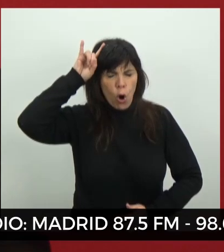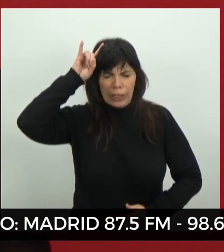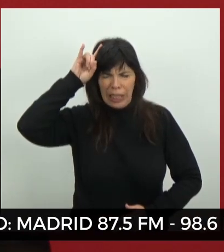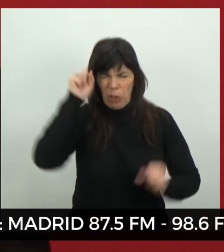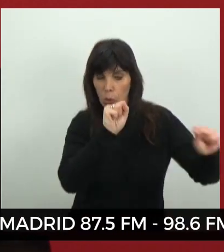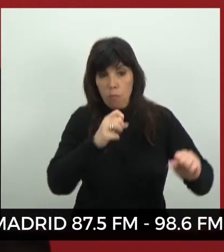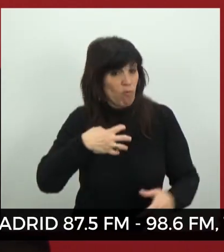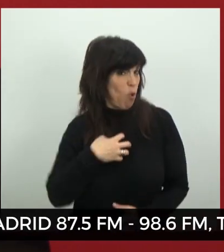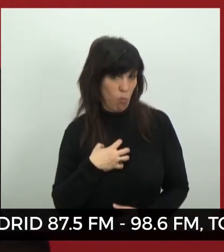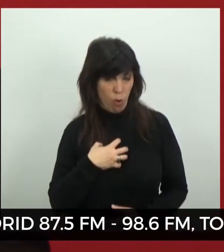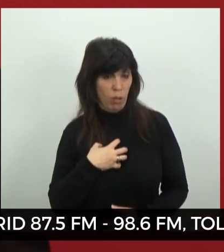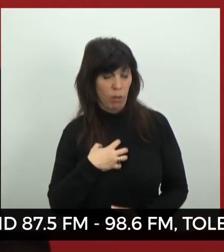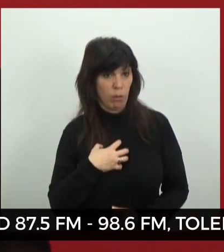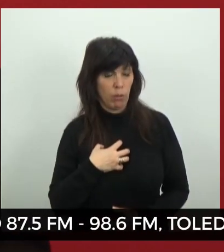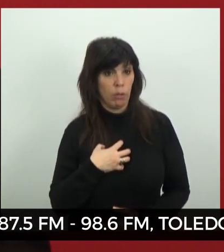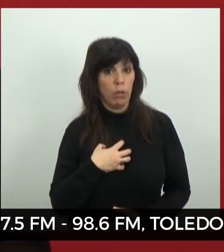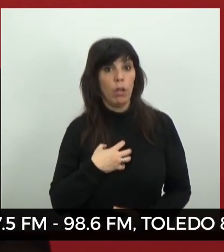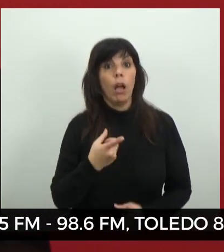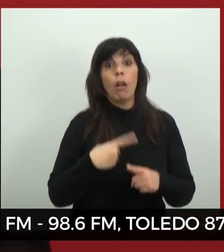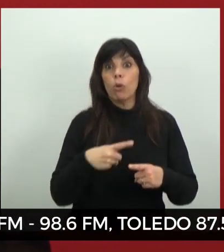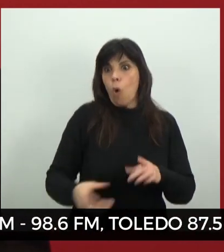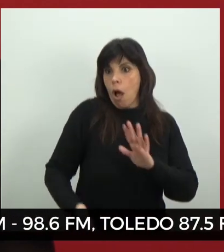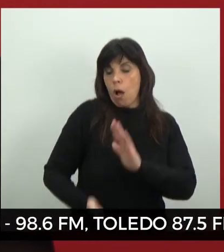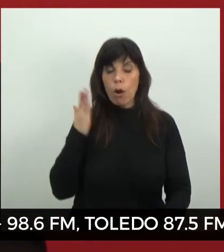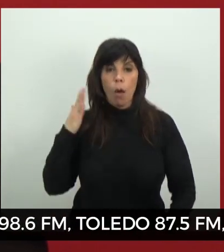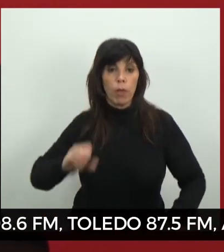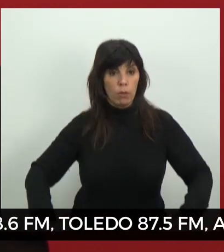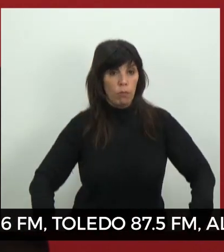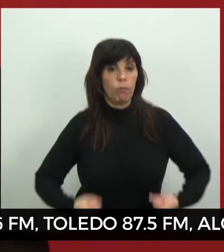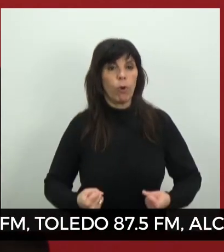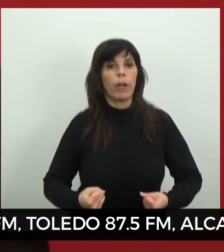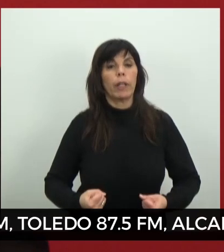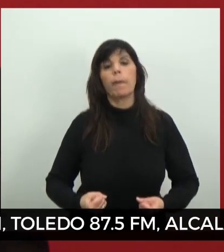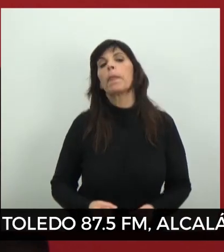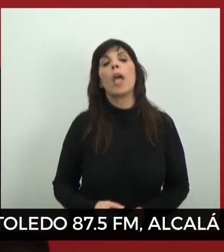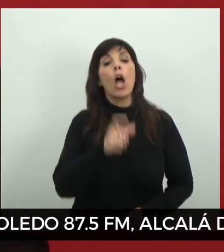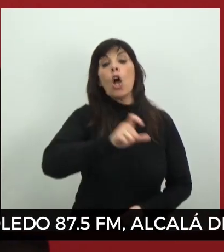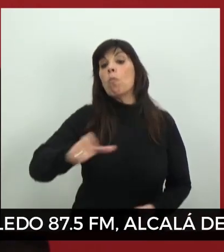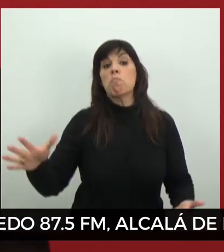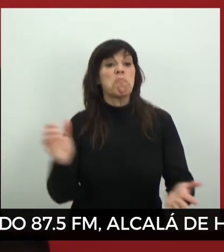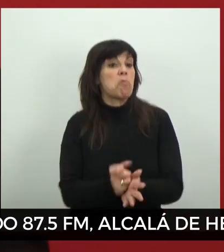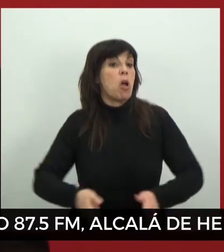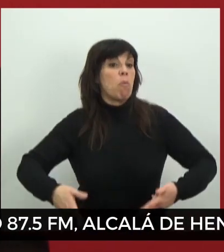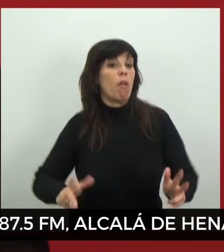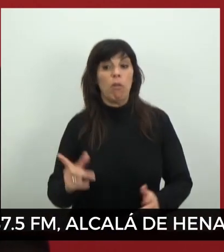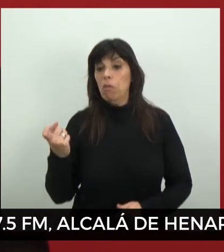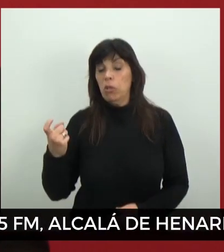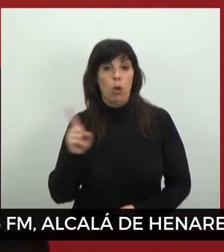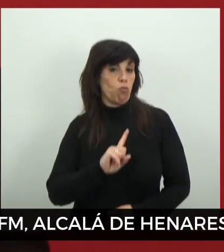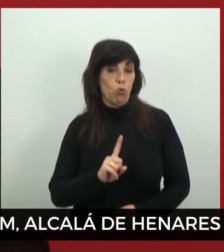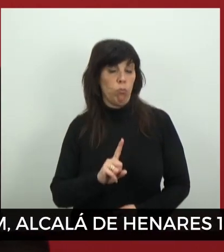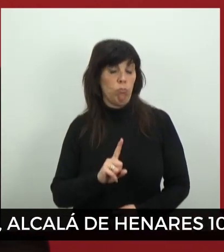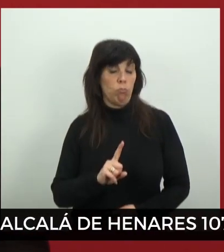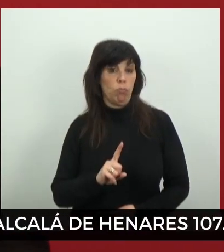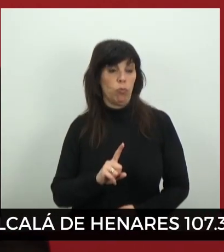rápidas, las cosas van fuertes. Otra vez, ¿necesitan todo liberación? No. Todos